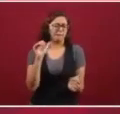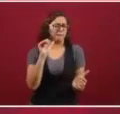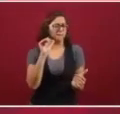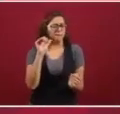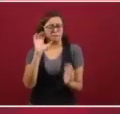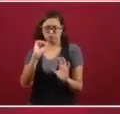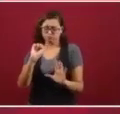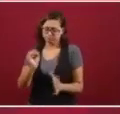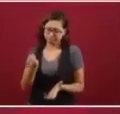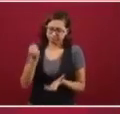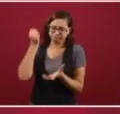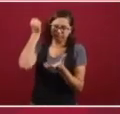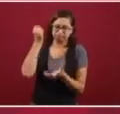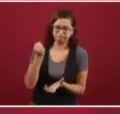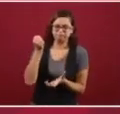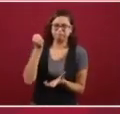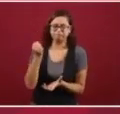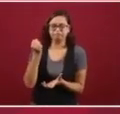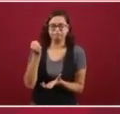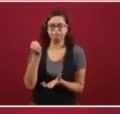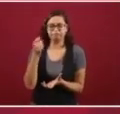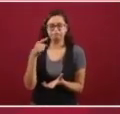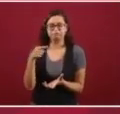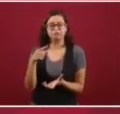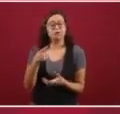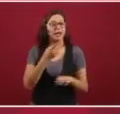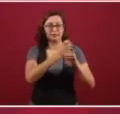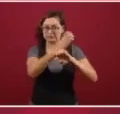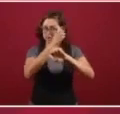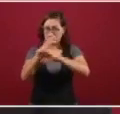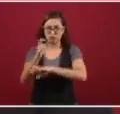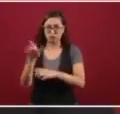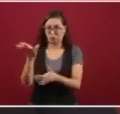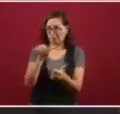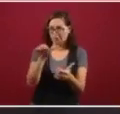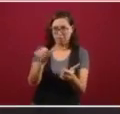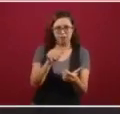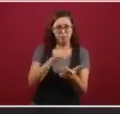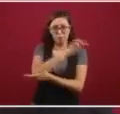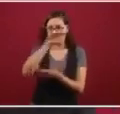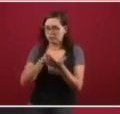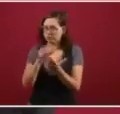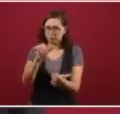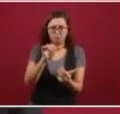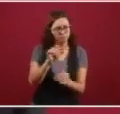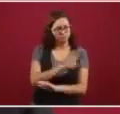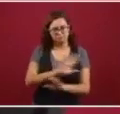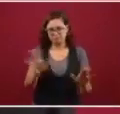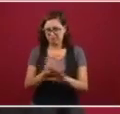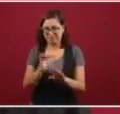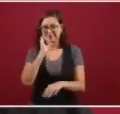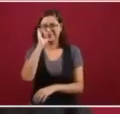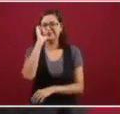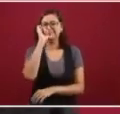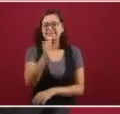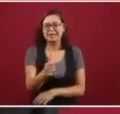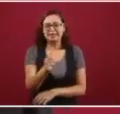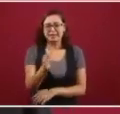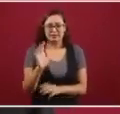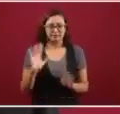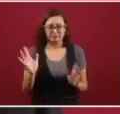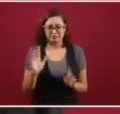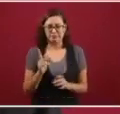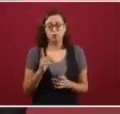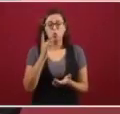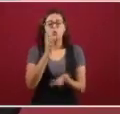recaudación, no recaudan los estados, los municipios, pues solo lo que tiene que ver con el